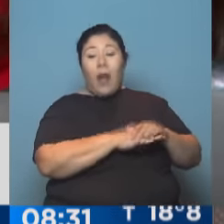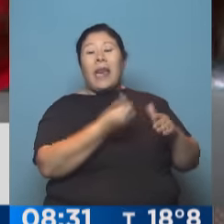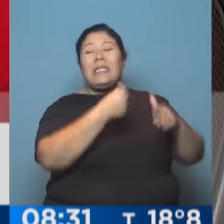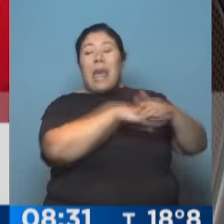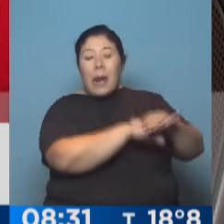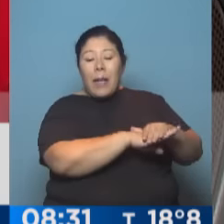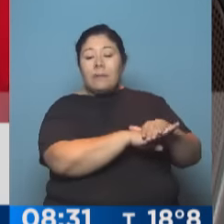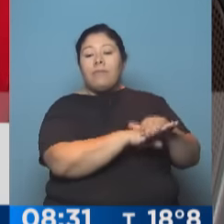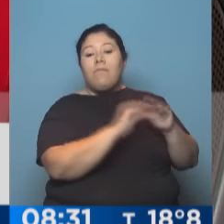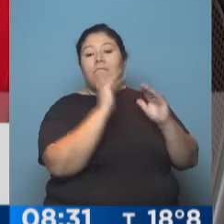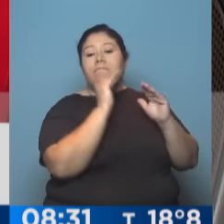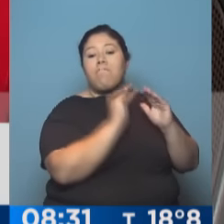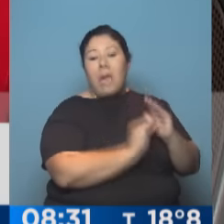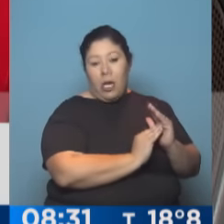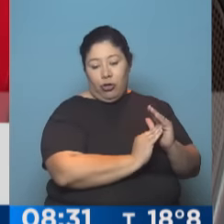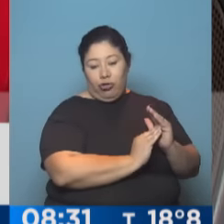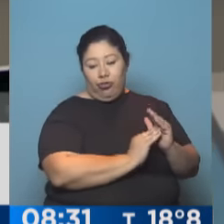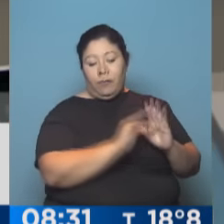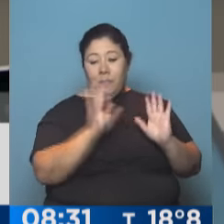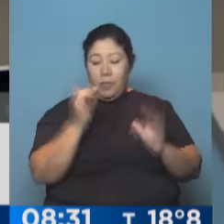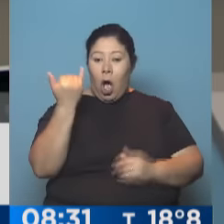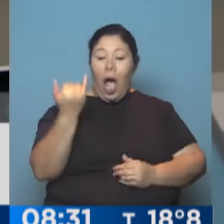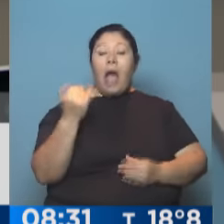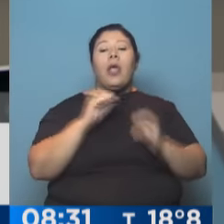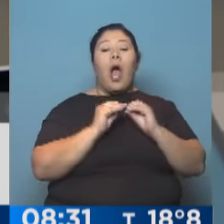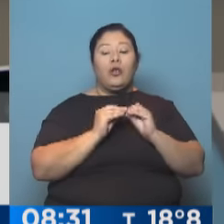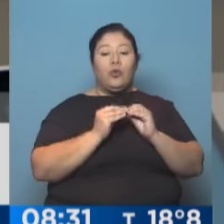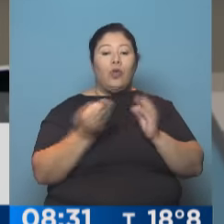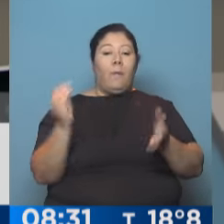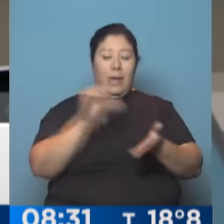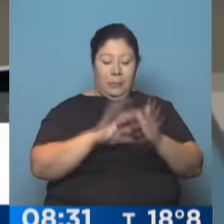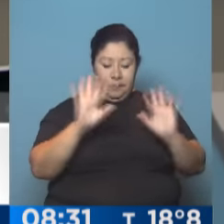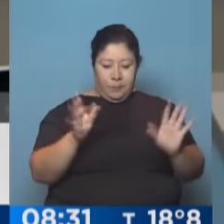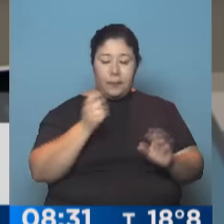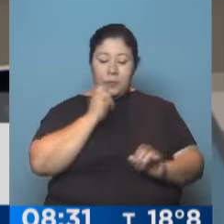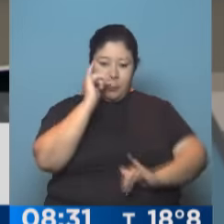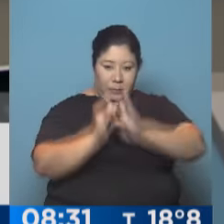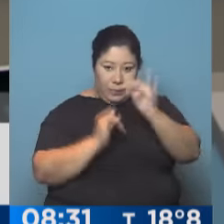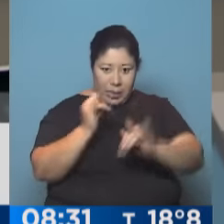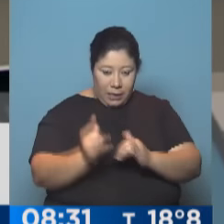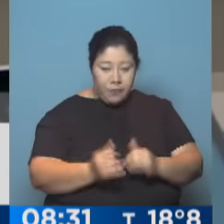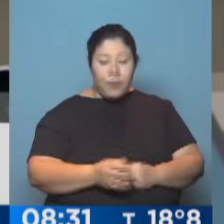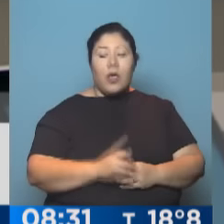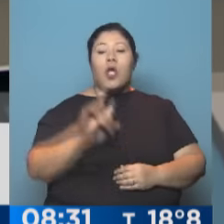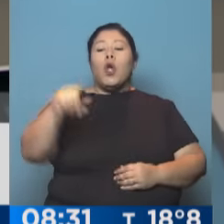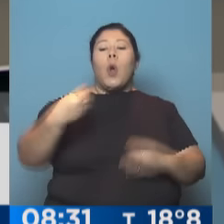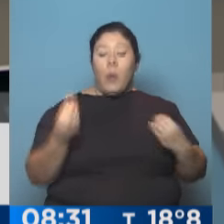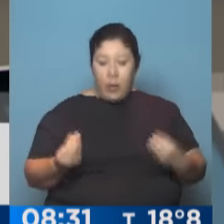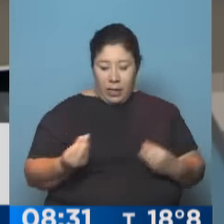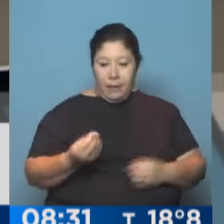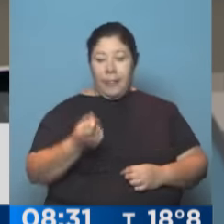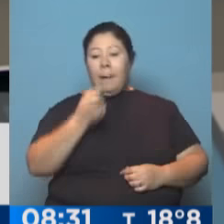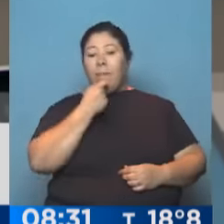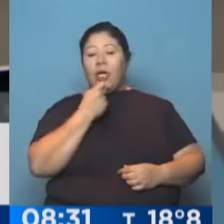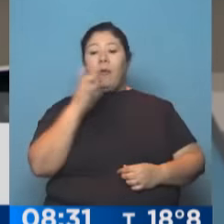m hay hay un dato adicional a esta cuestión porque digamos ahora ahora veamos un poquito por qué se provoca este clima la compra de